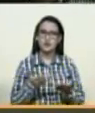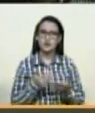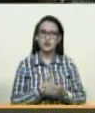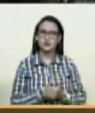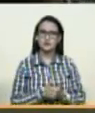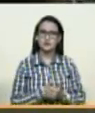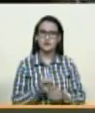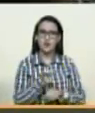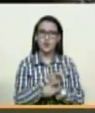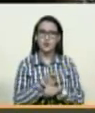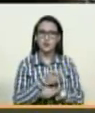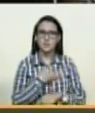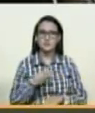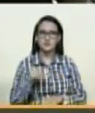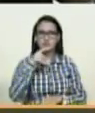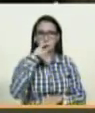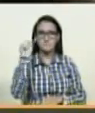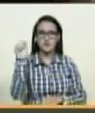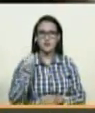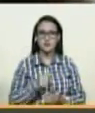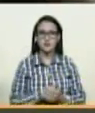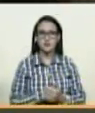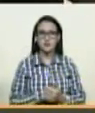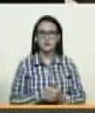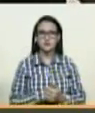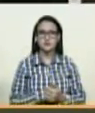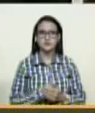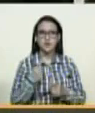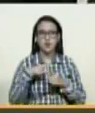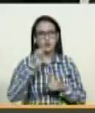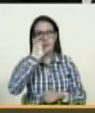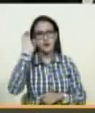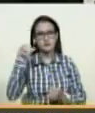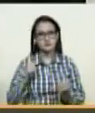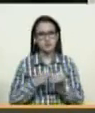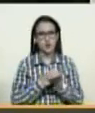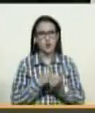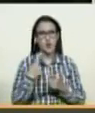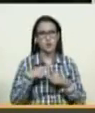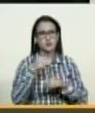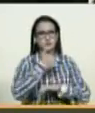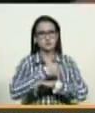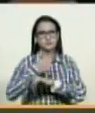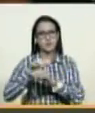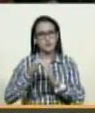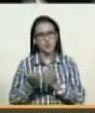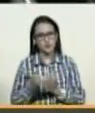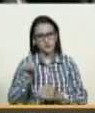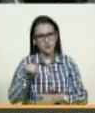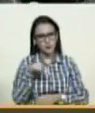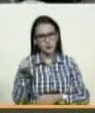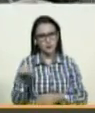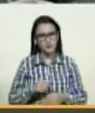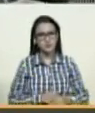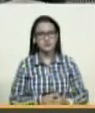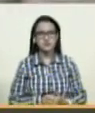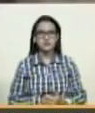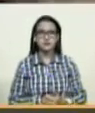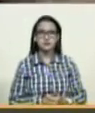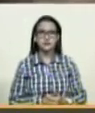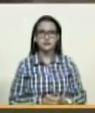gobierno con el presidente nicolás maduro se han manifestado otros países se han manifestado a otras autoridades del mundo miren eso yo debo